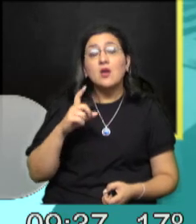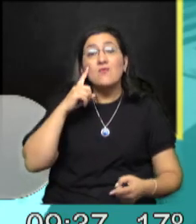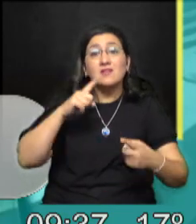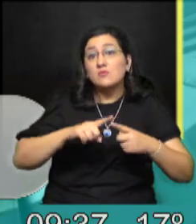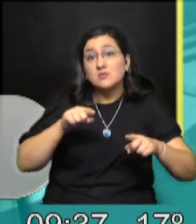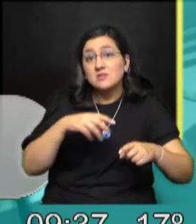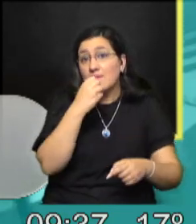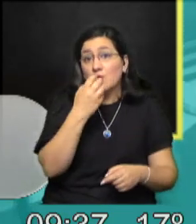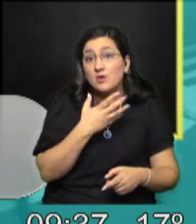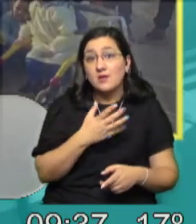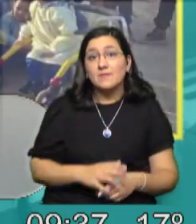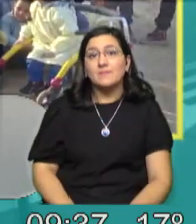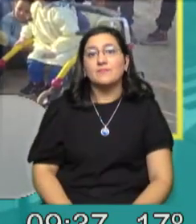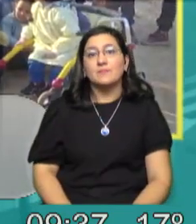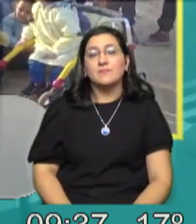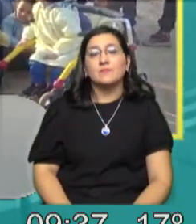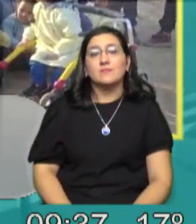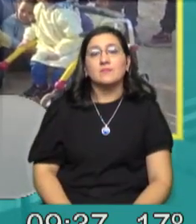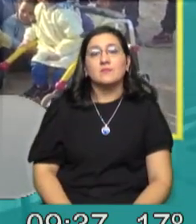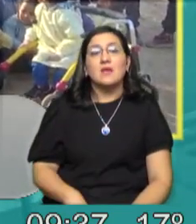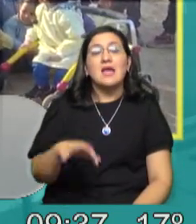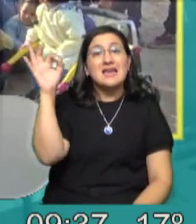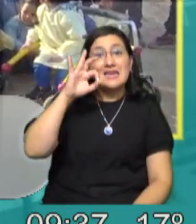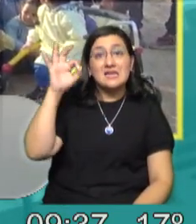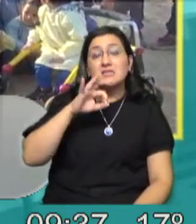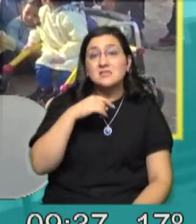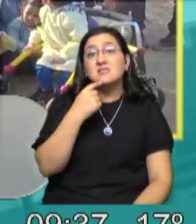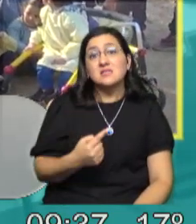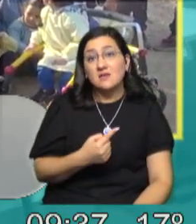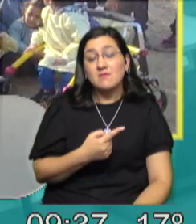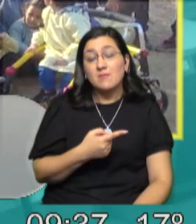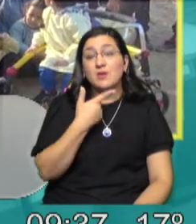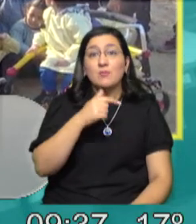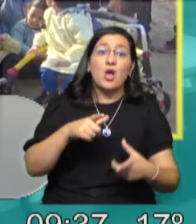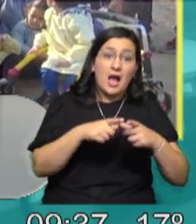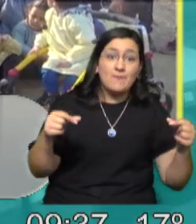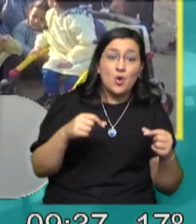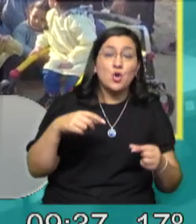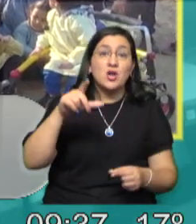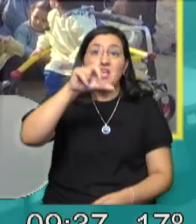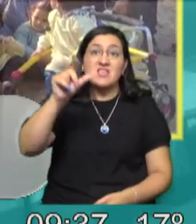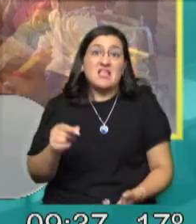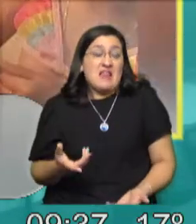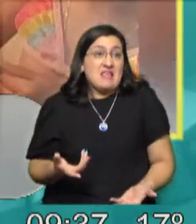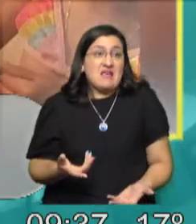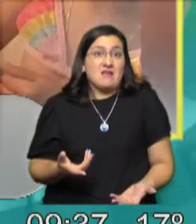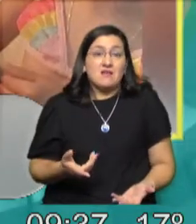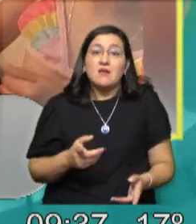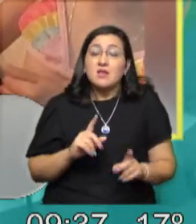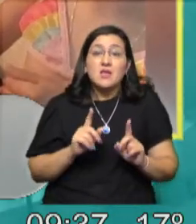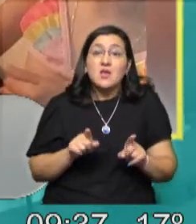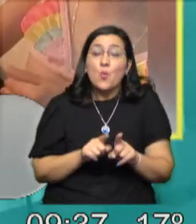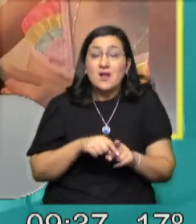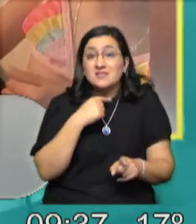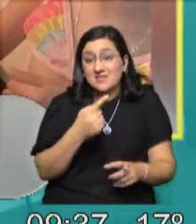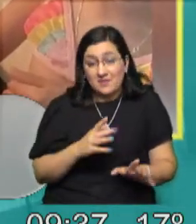realmente interactivo. De repente interactivo van a Japón. Claro. El inglés tal cual es útil. Totalmente. O en Italia. Me pasa que les doy Italia inglés inglés y se van a Italia. Es como un karma que